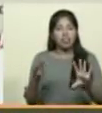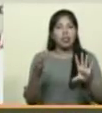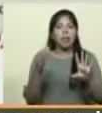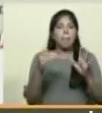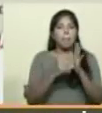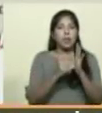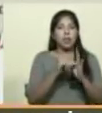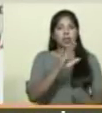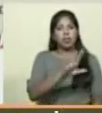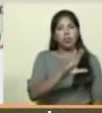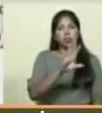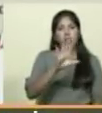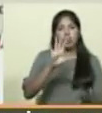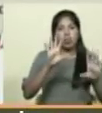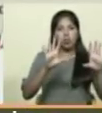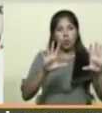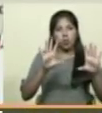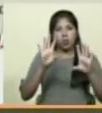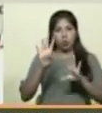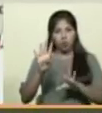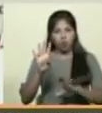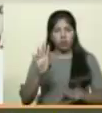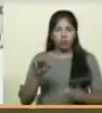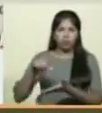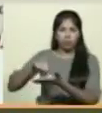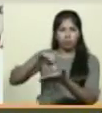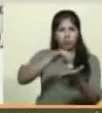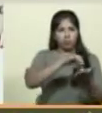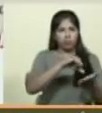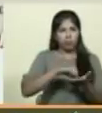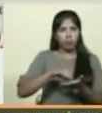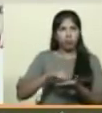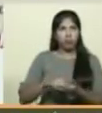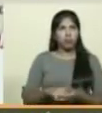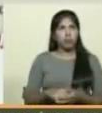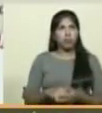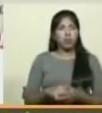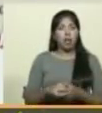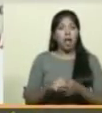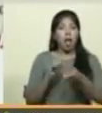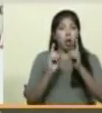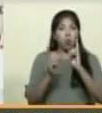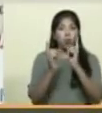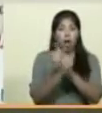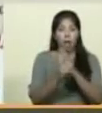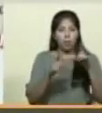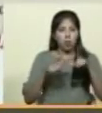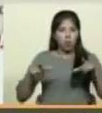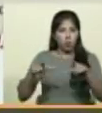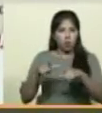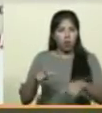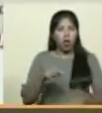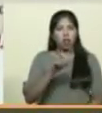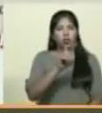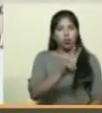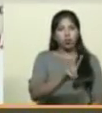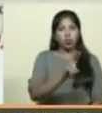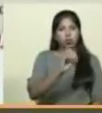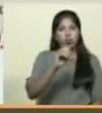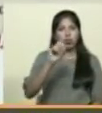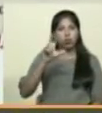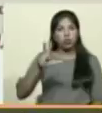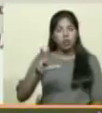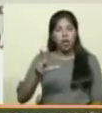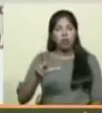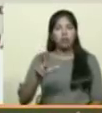13.559 centros de votación, de los cuales solo han sido reubicados 203 en